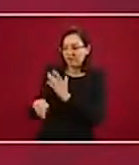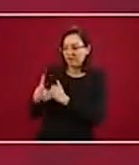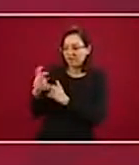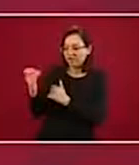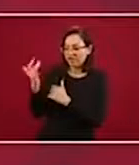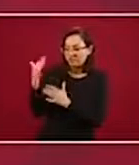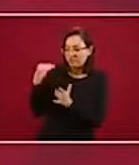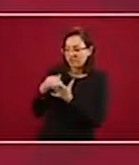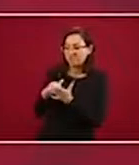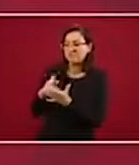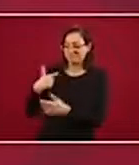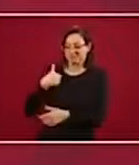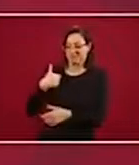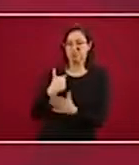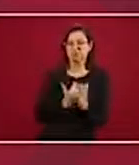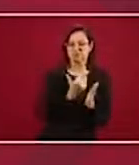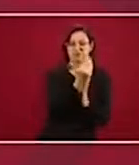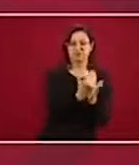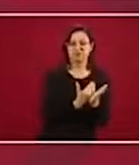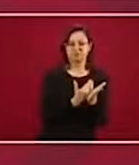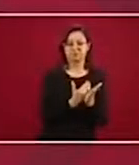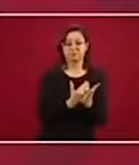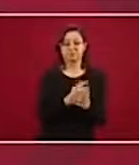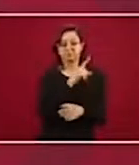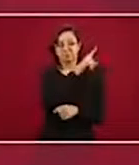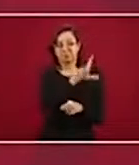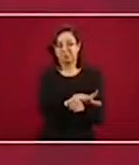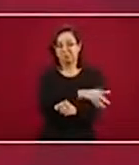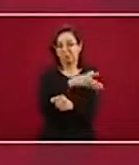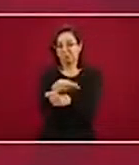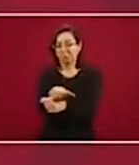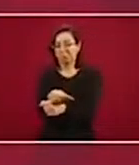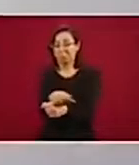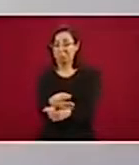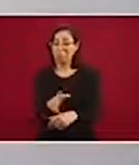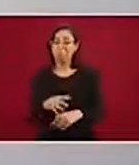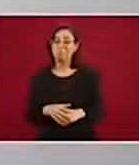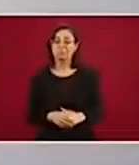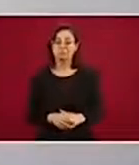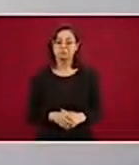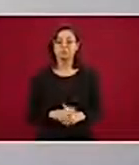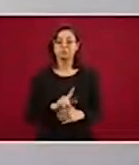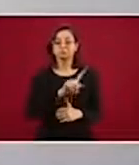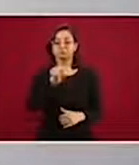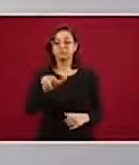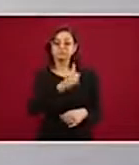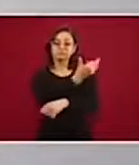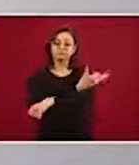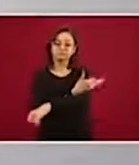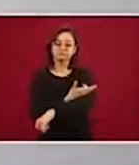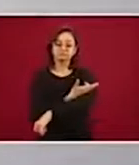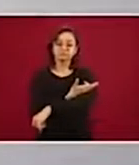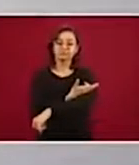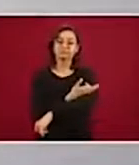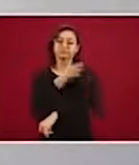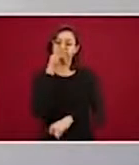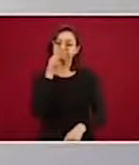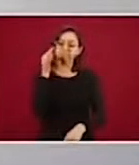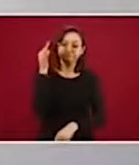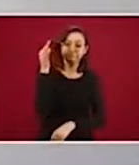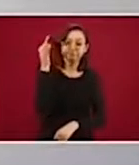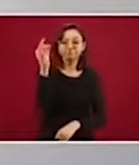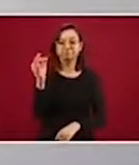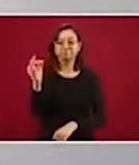de compensar esto lo notificamos ya tarde de inmediato